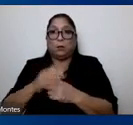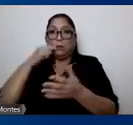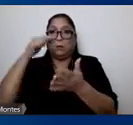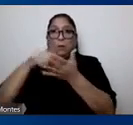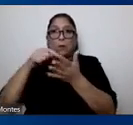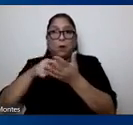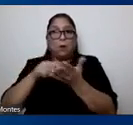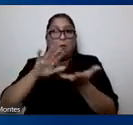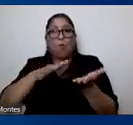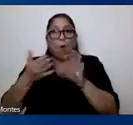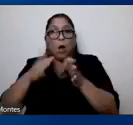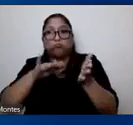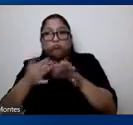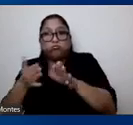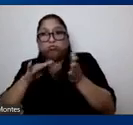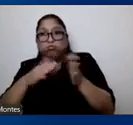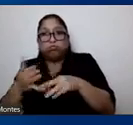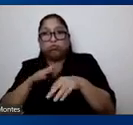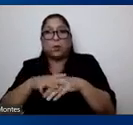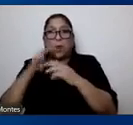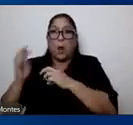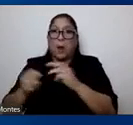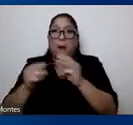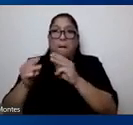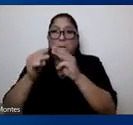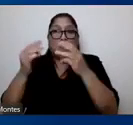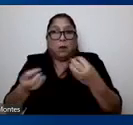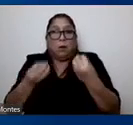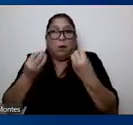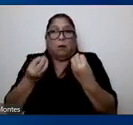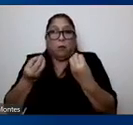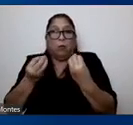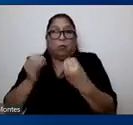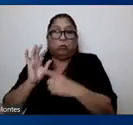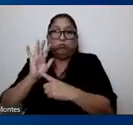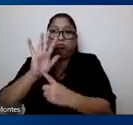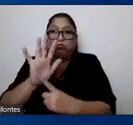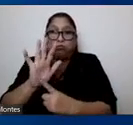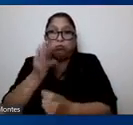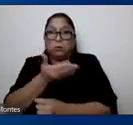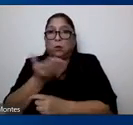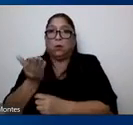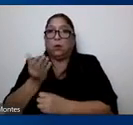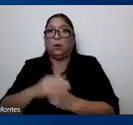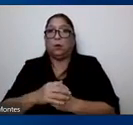víctimas mortales y de la forma en cómo pues ellos fueron